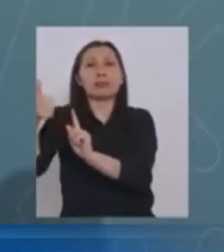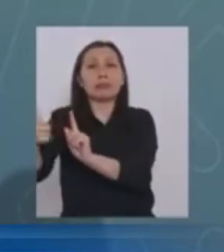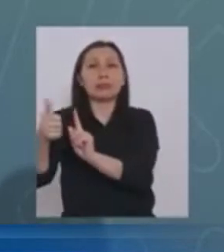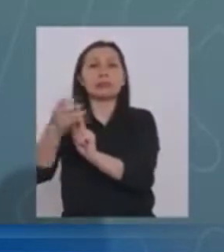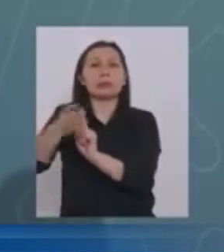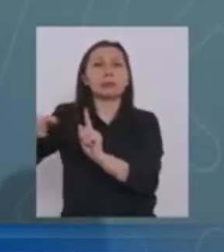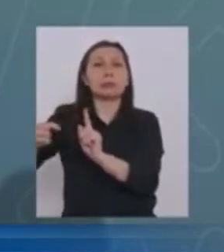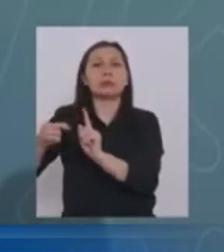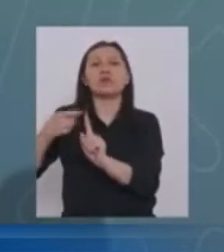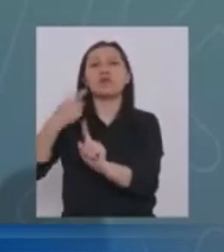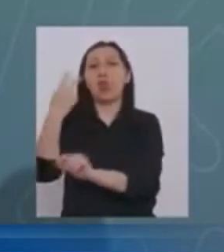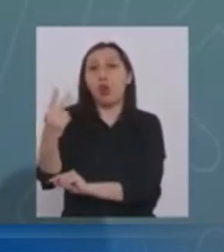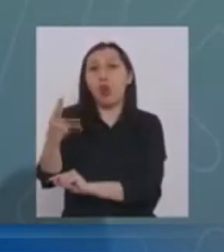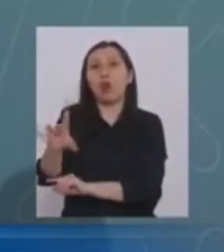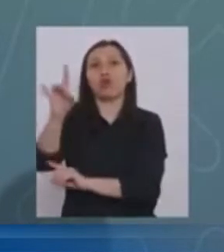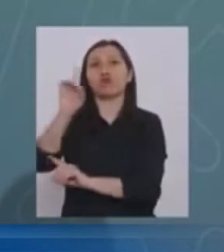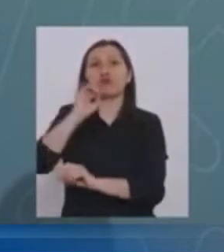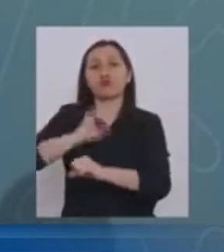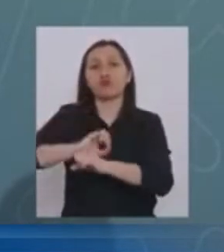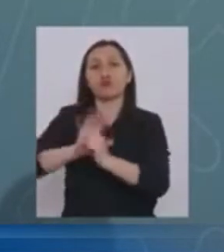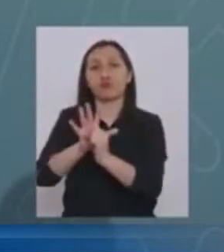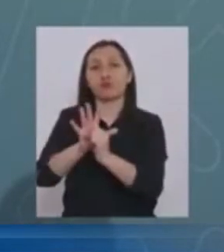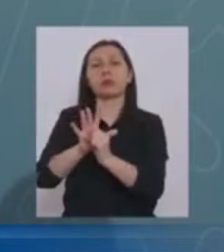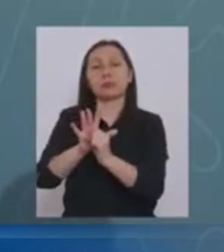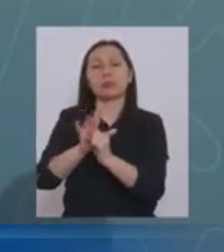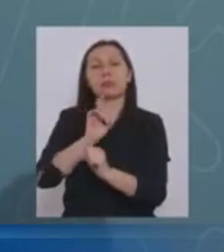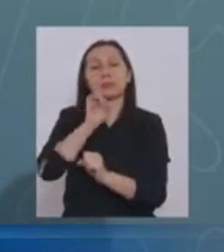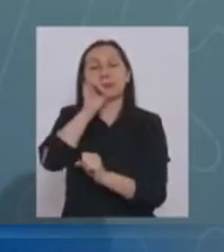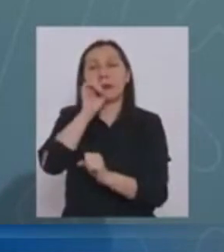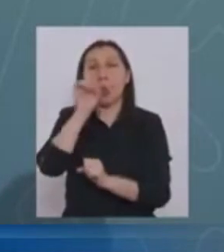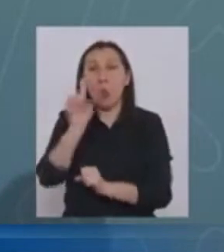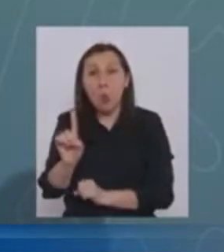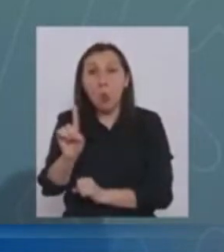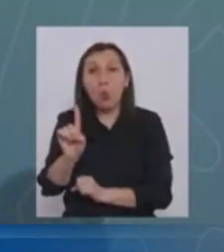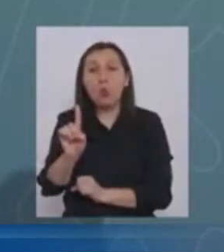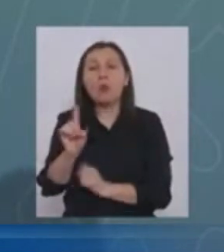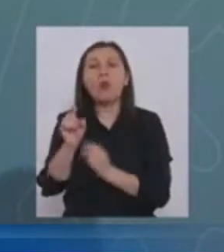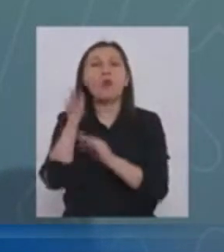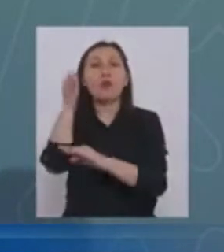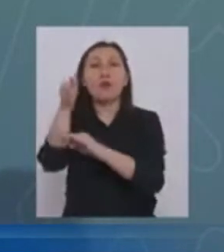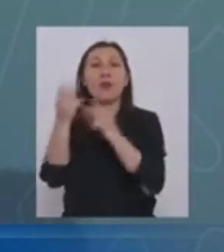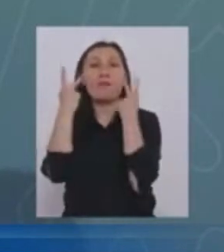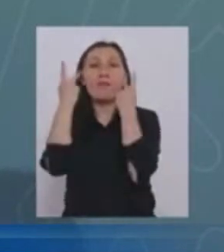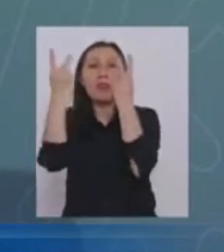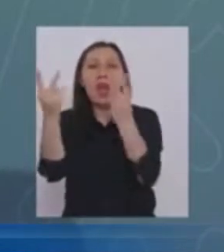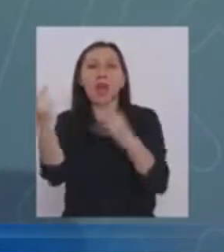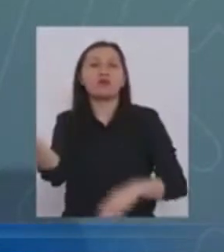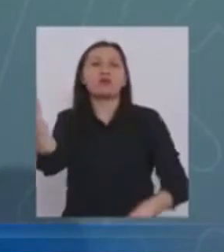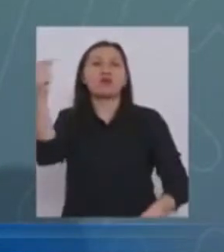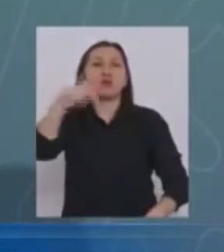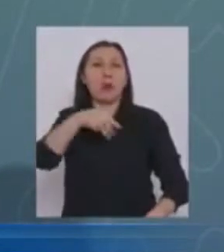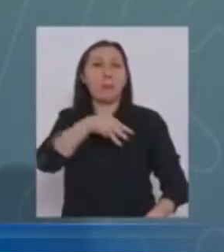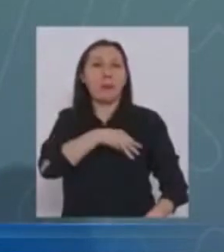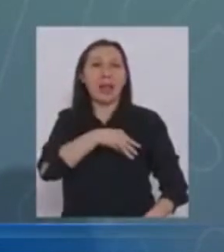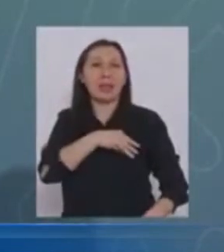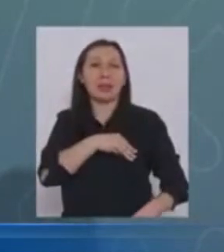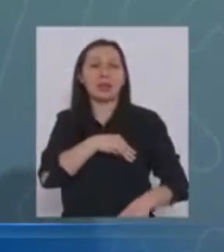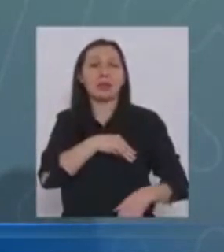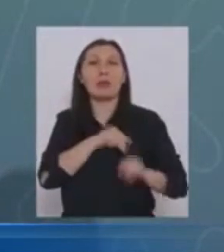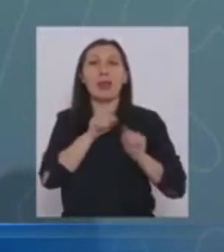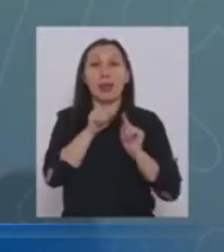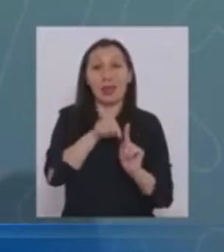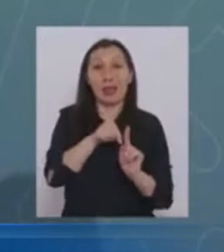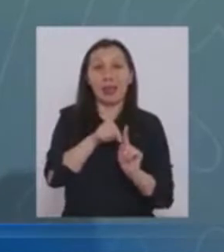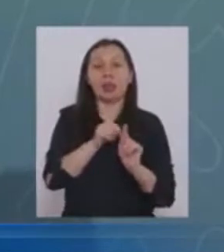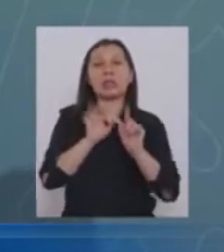para hacerse con dos una de estas personas fue pesquisada en un viaje que hizo a la región metropolitana que ha generado hasta el momento